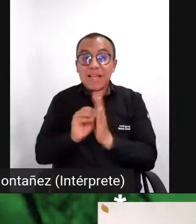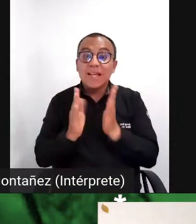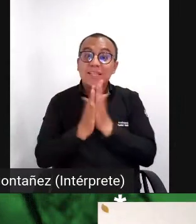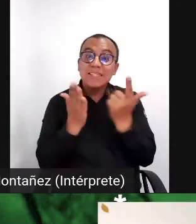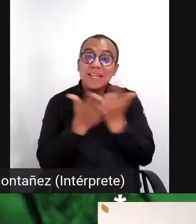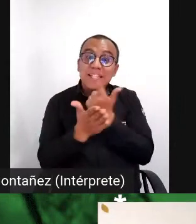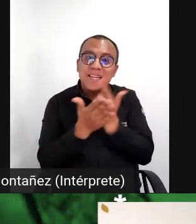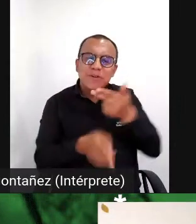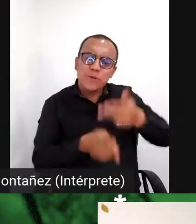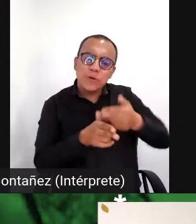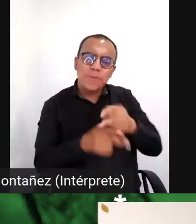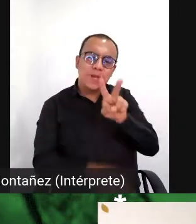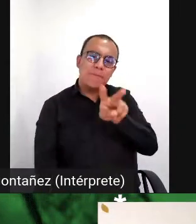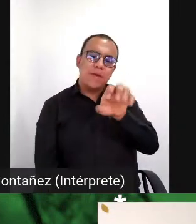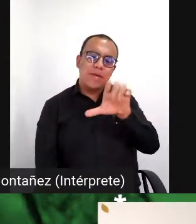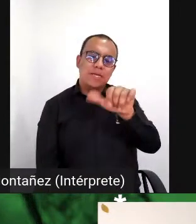Pablo?